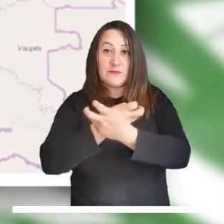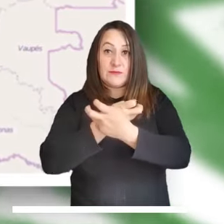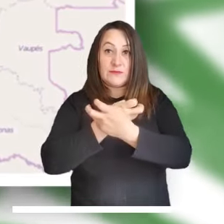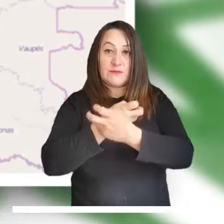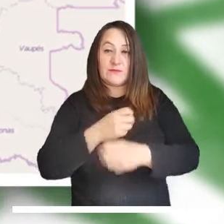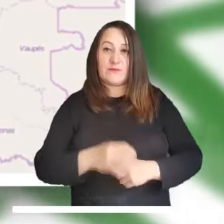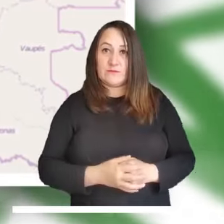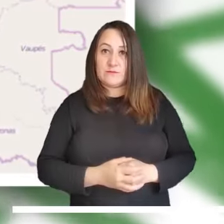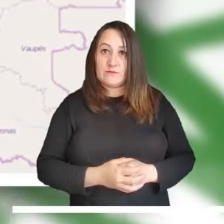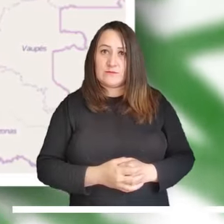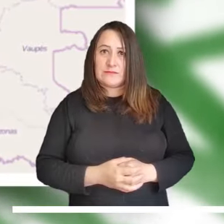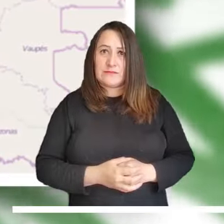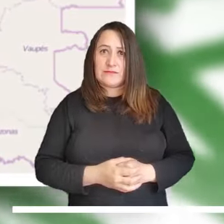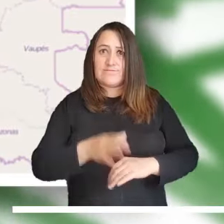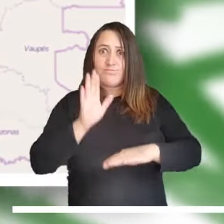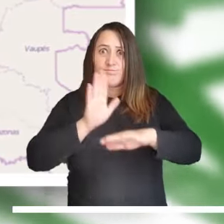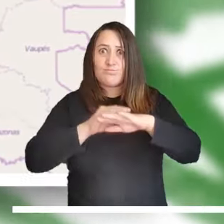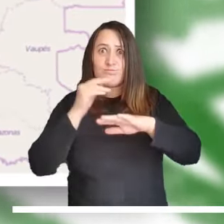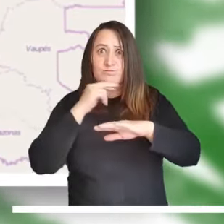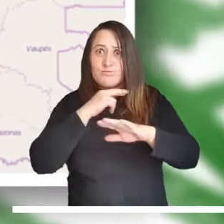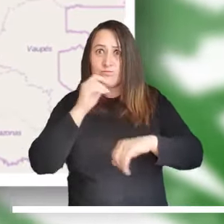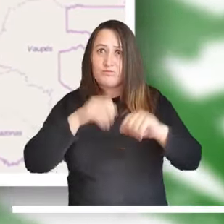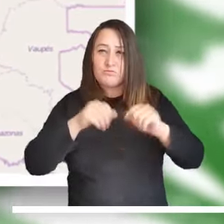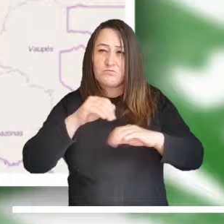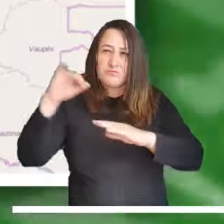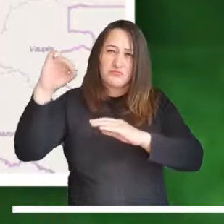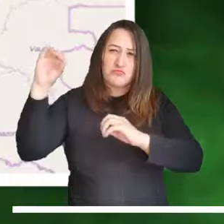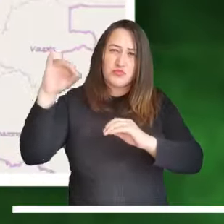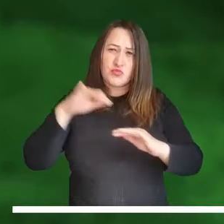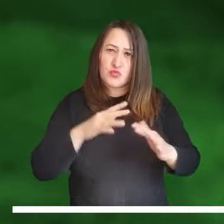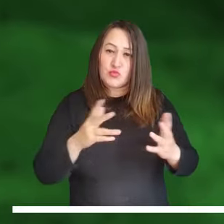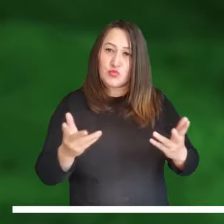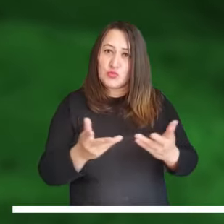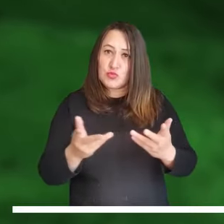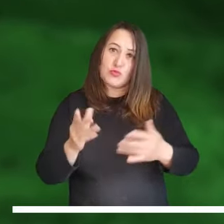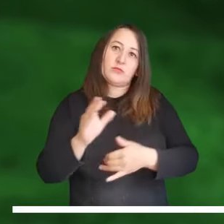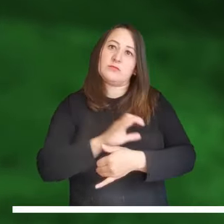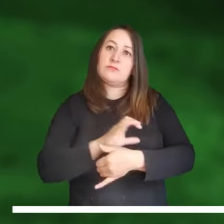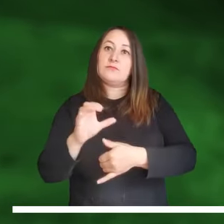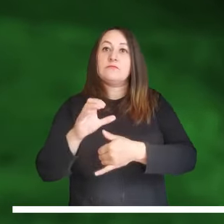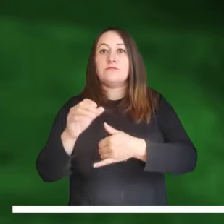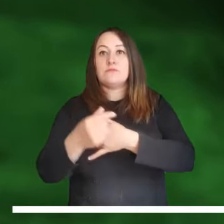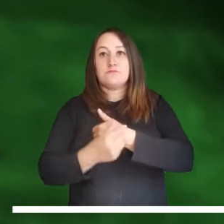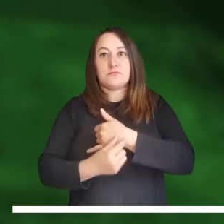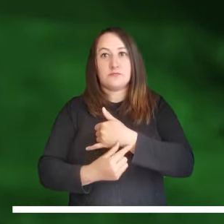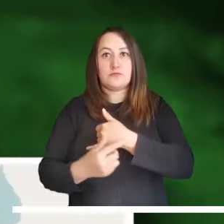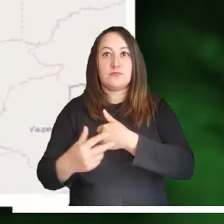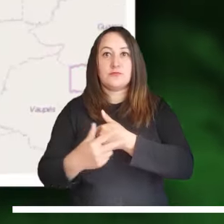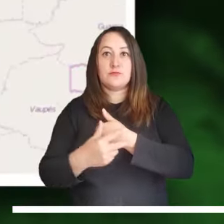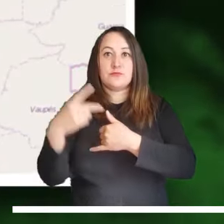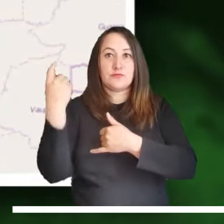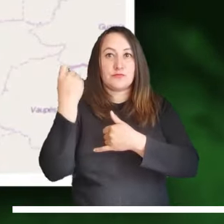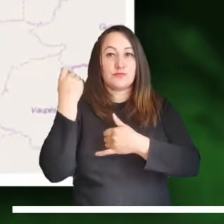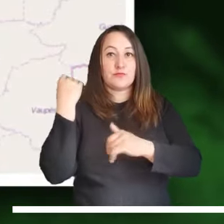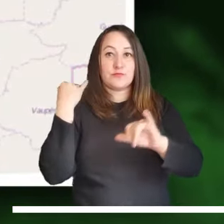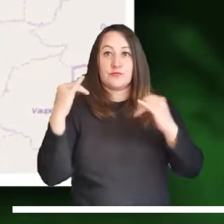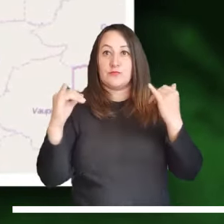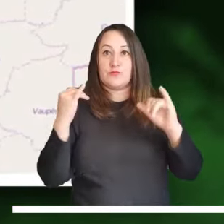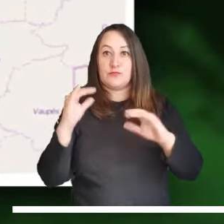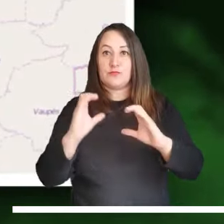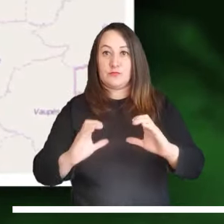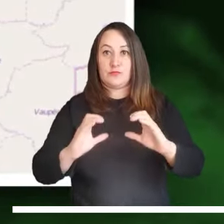Nariño y Huila. Alerta roja por alta posibilidad de deslizamientos en el Caribe, el Pacífico, los